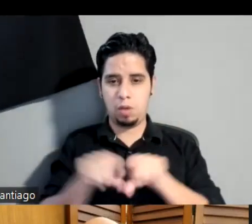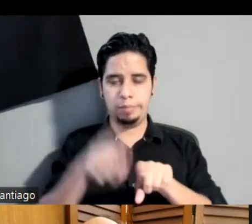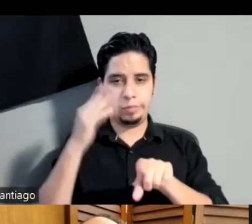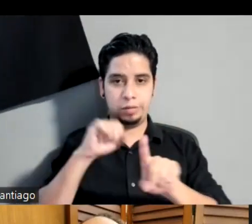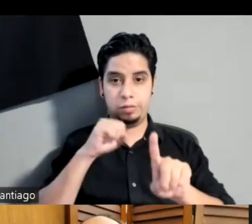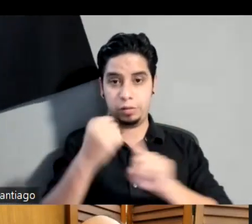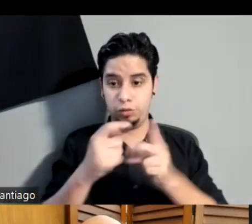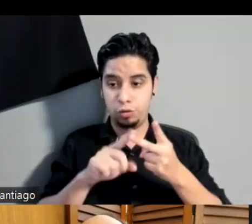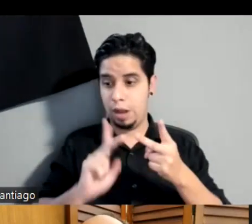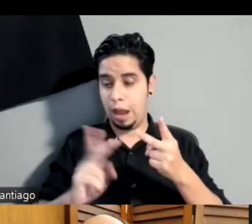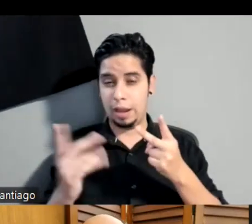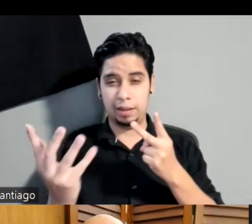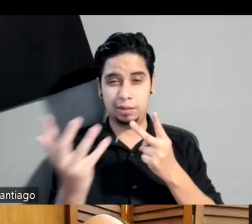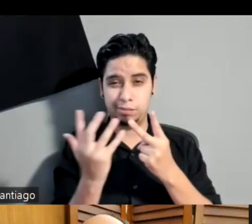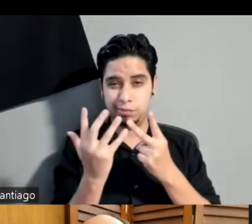la gente,